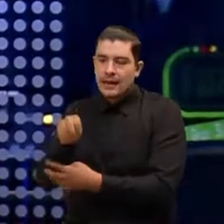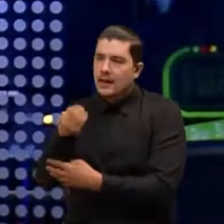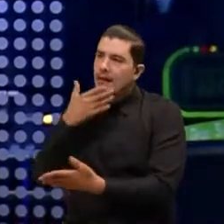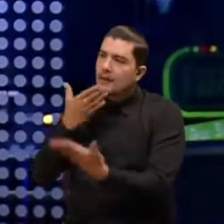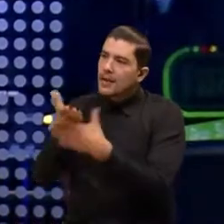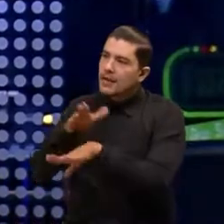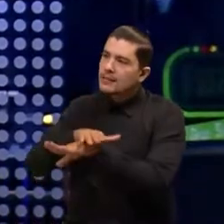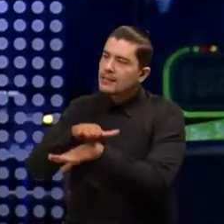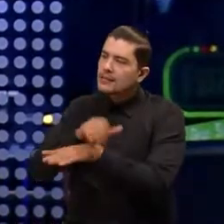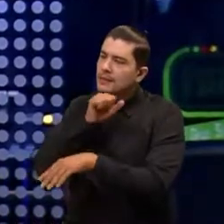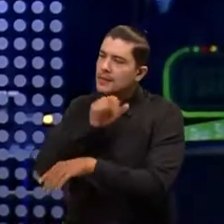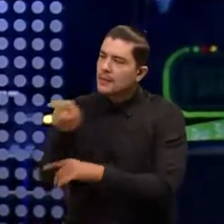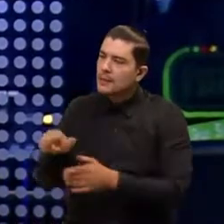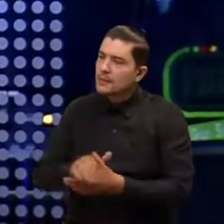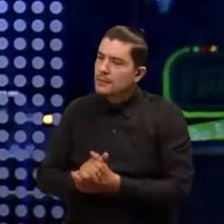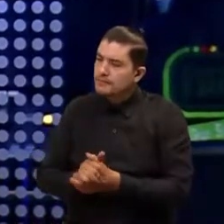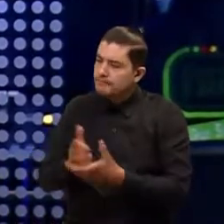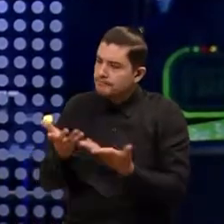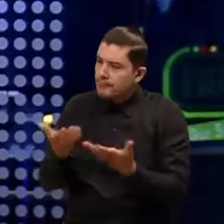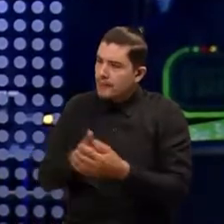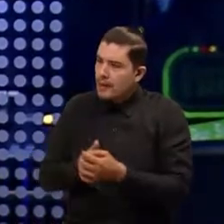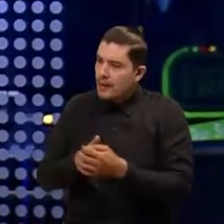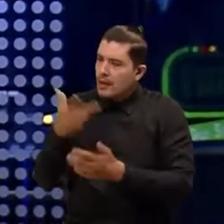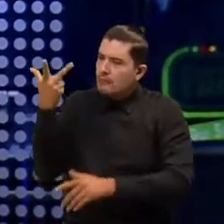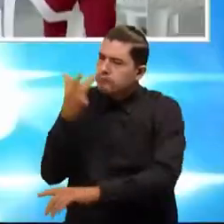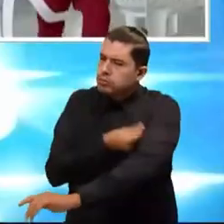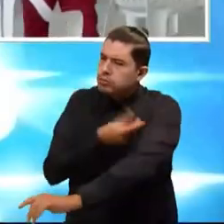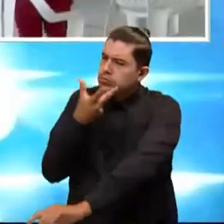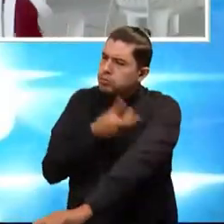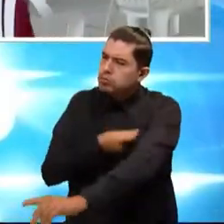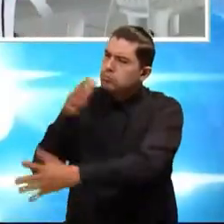buenas tardes. ¿Cuántas vacunas llegaron a Pamplona?